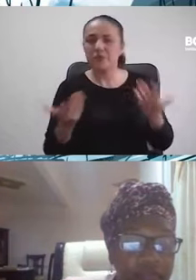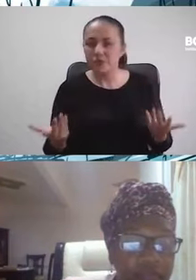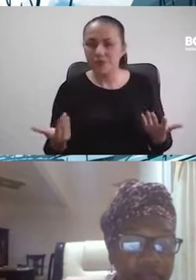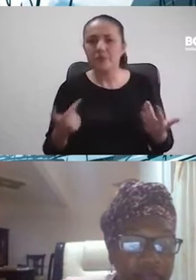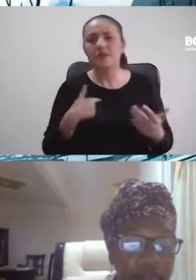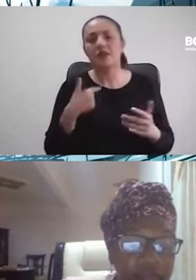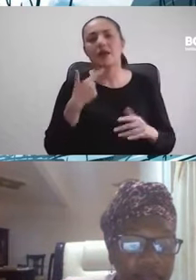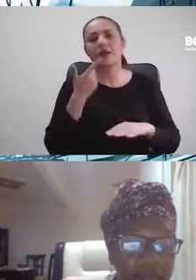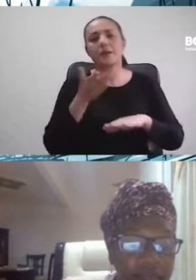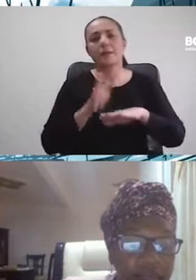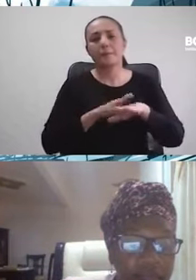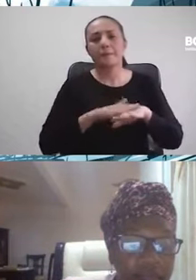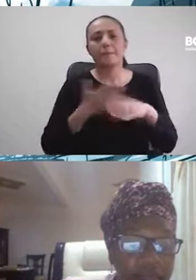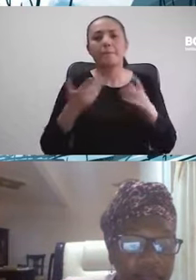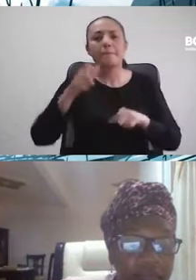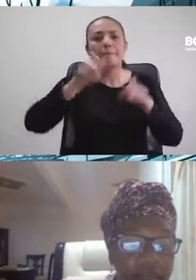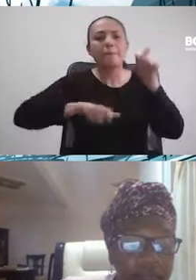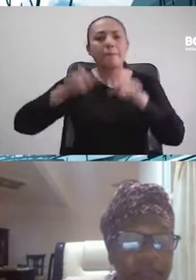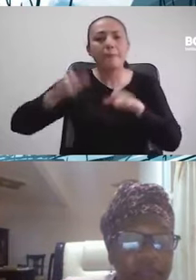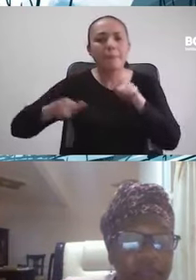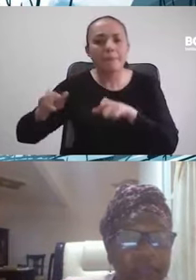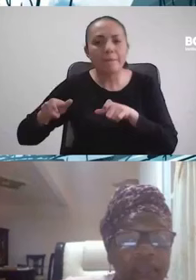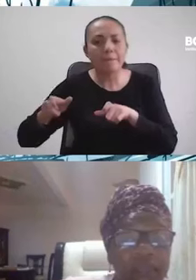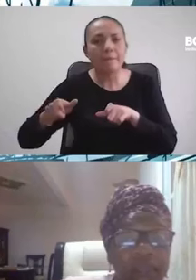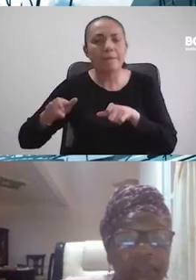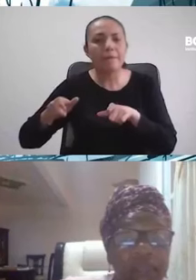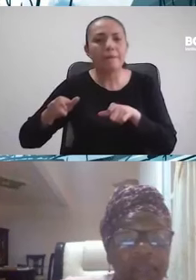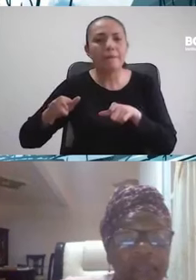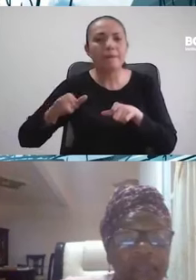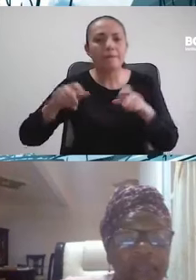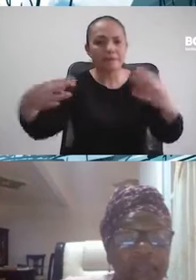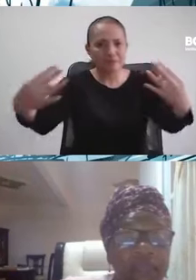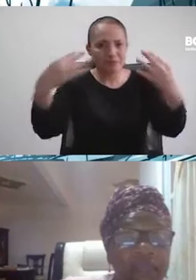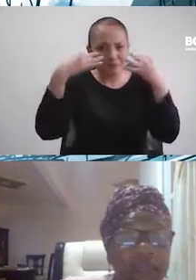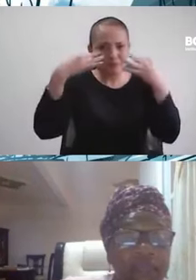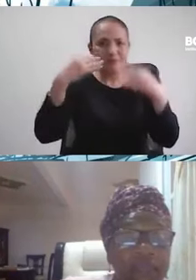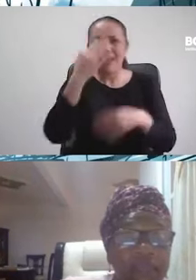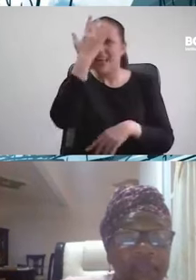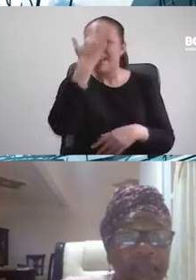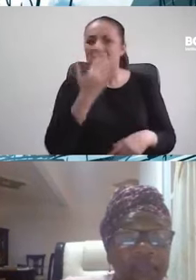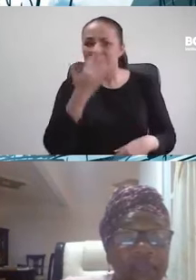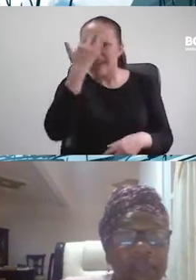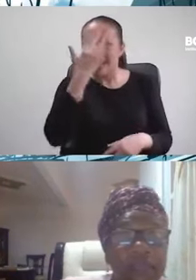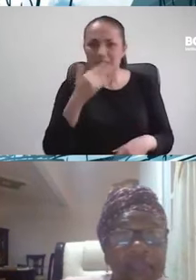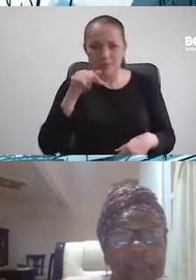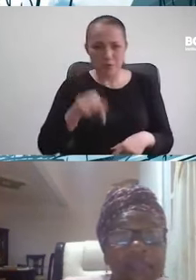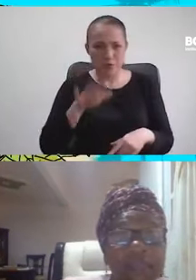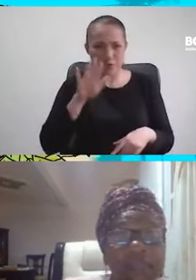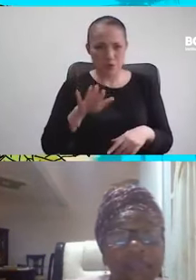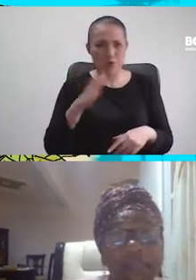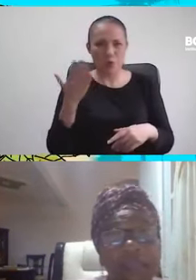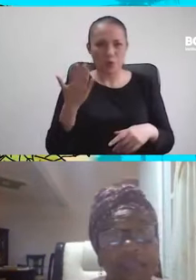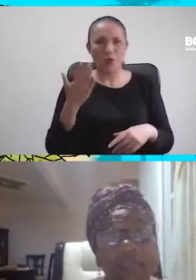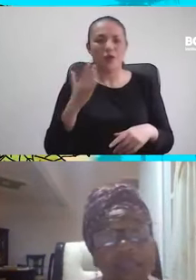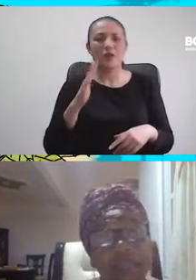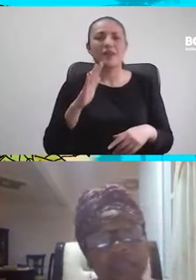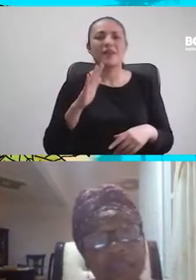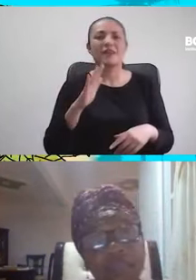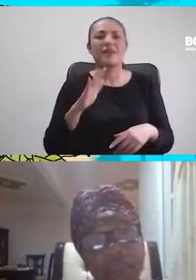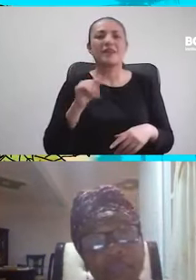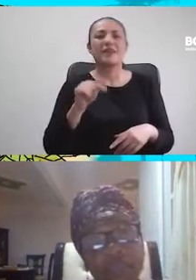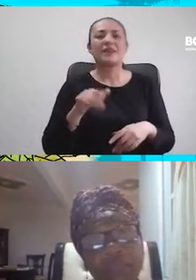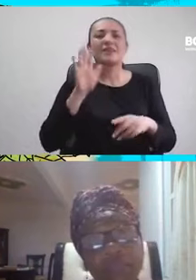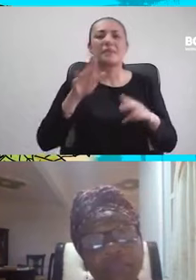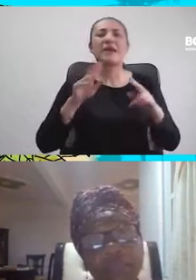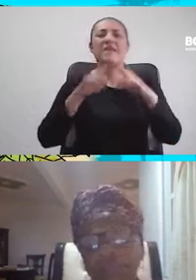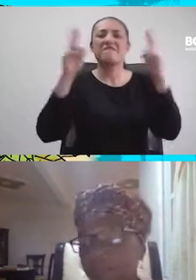comentar a las personas que nos siguen en Facebook, a través de la página La Feria Internacional del Libro, también